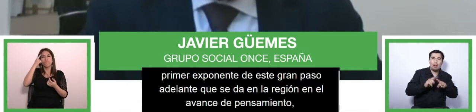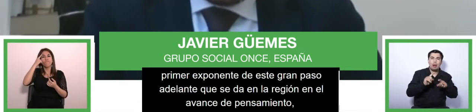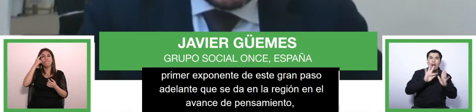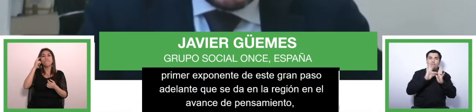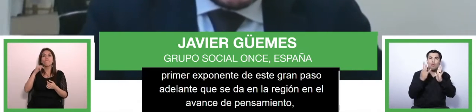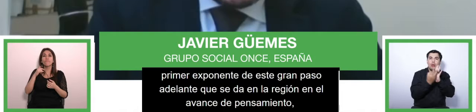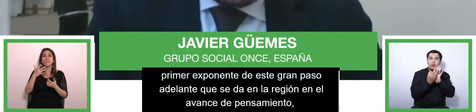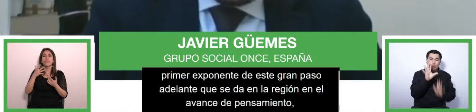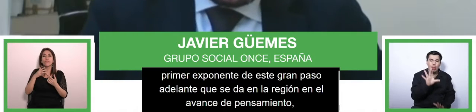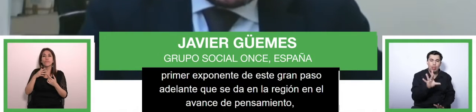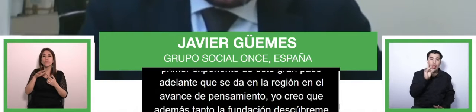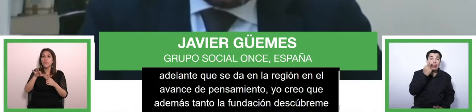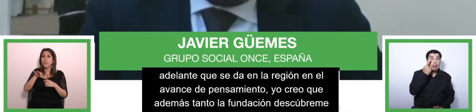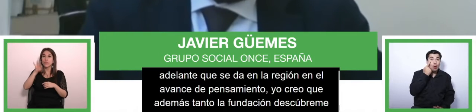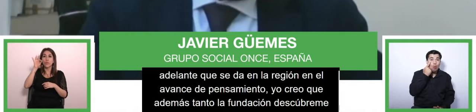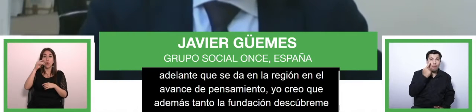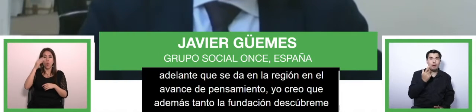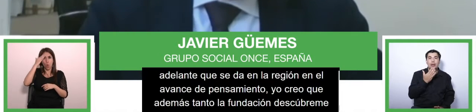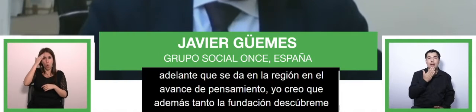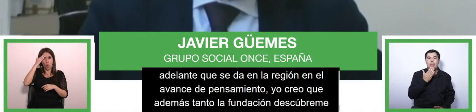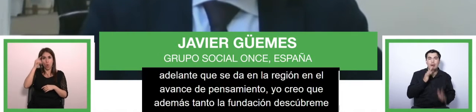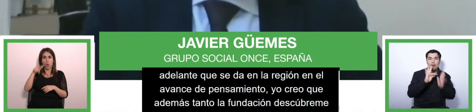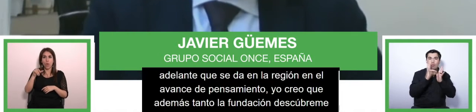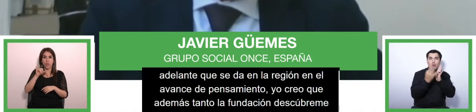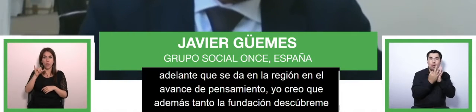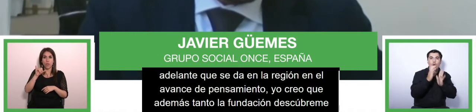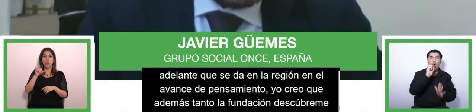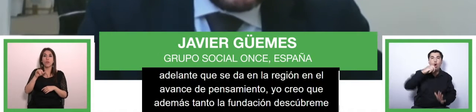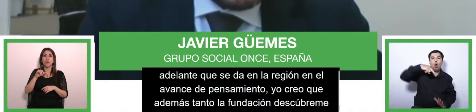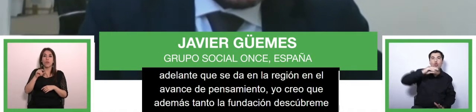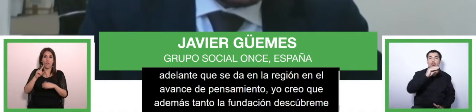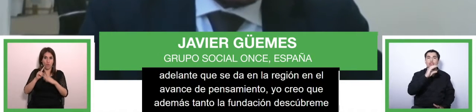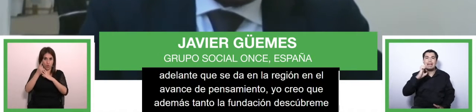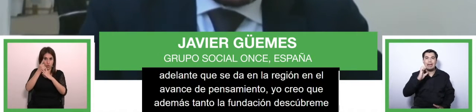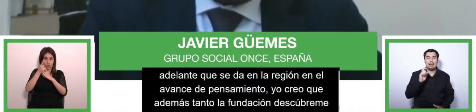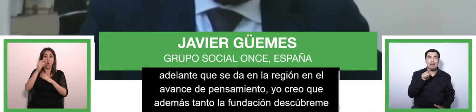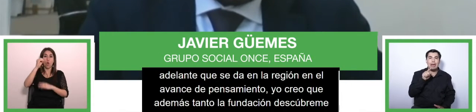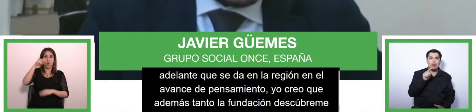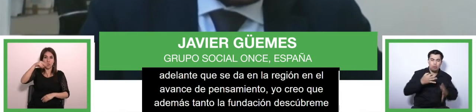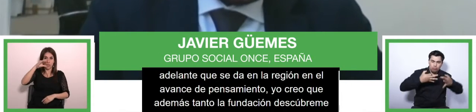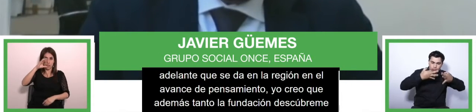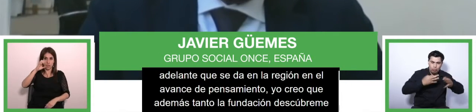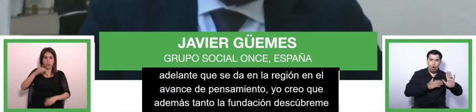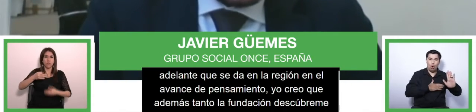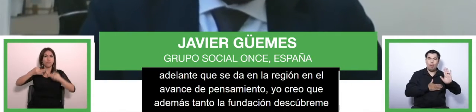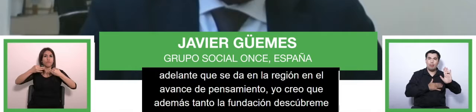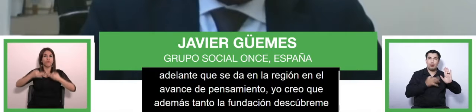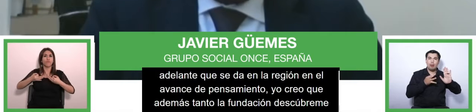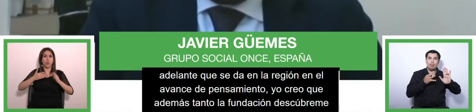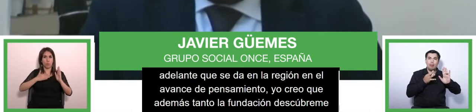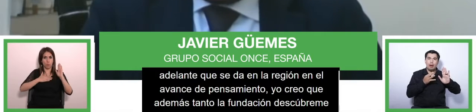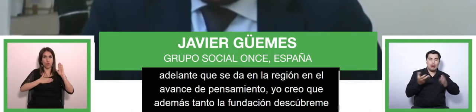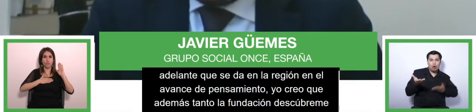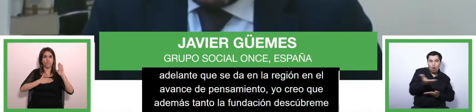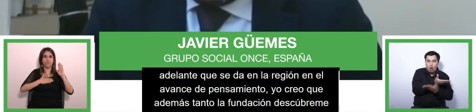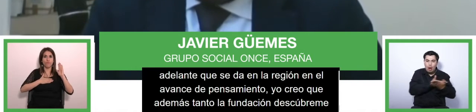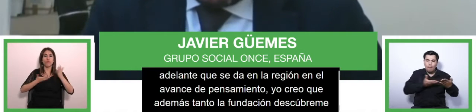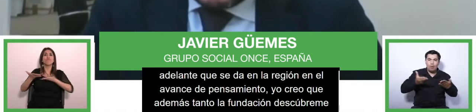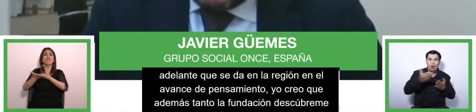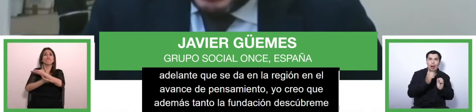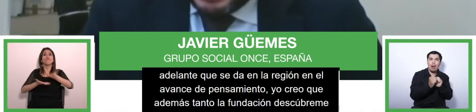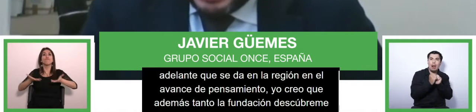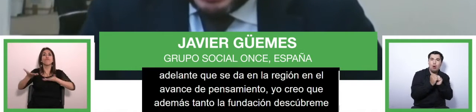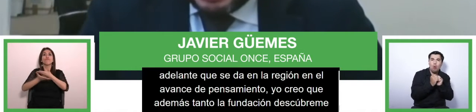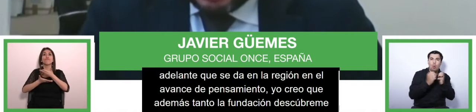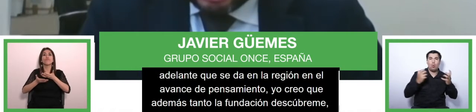la Fundación ONCE han reafirmado su compromiso para colaborar conjuntamente y bajo el